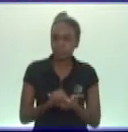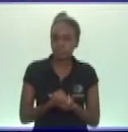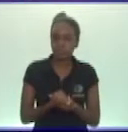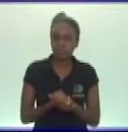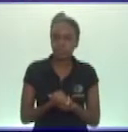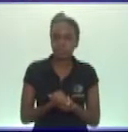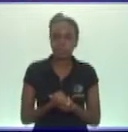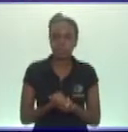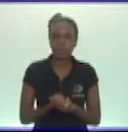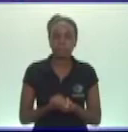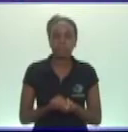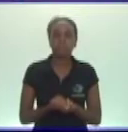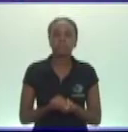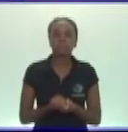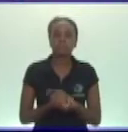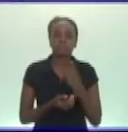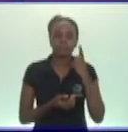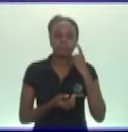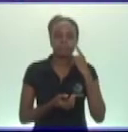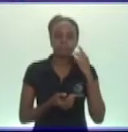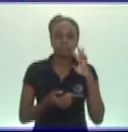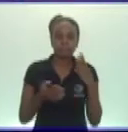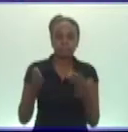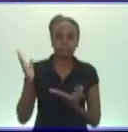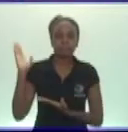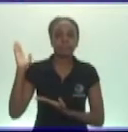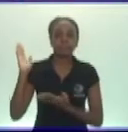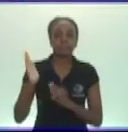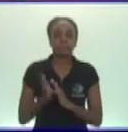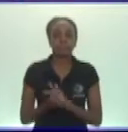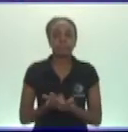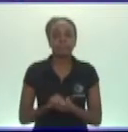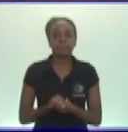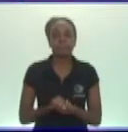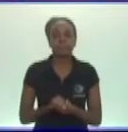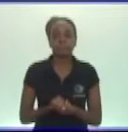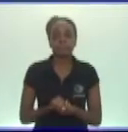en pantalla. Vamos a ver entonces el primer ejercicio.